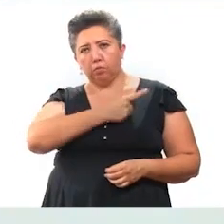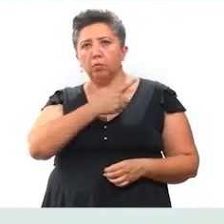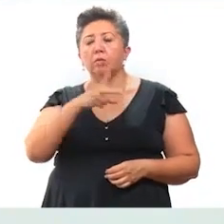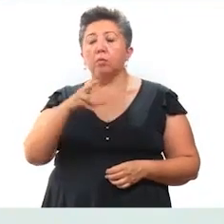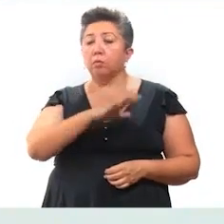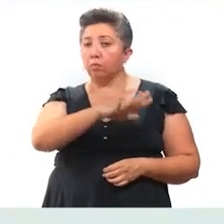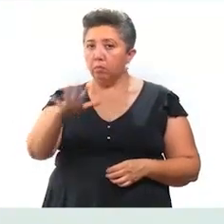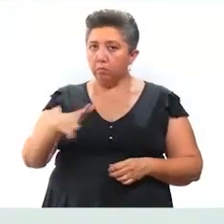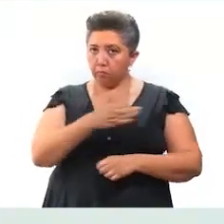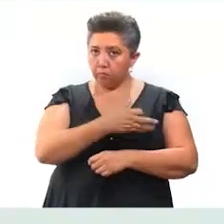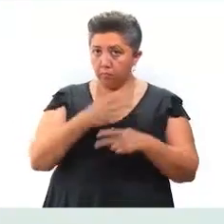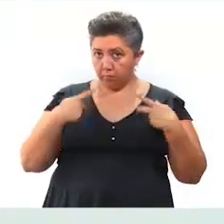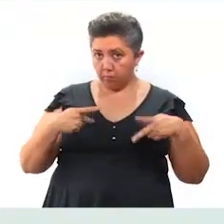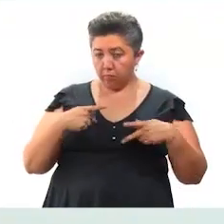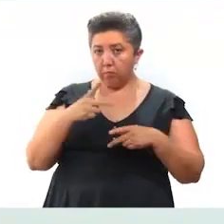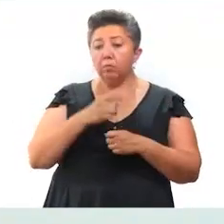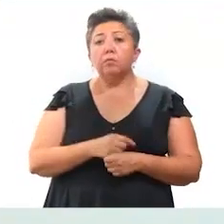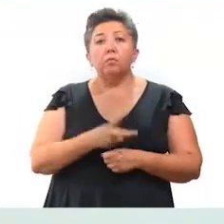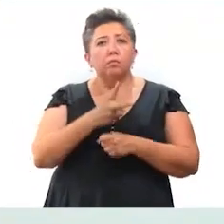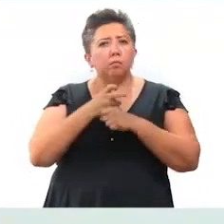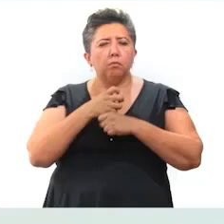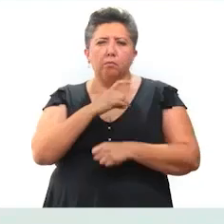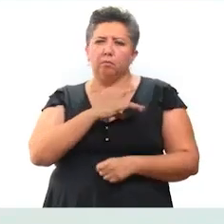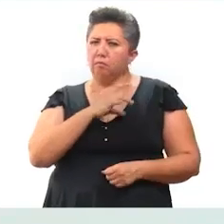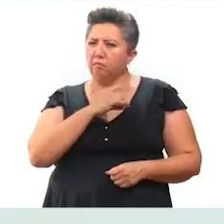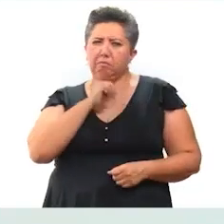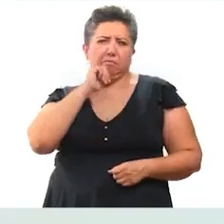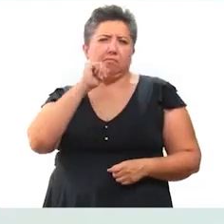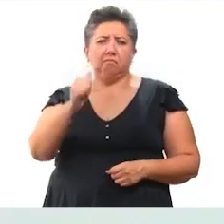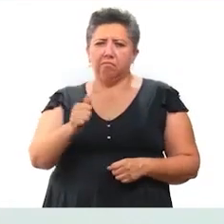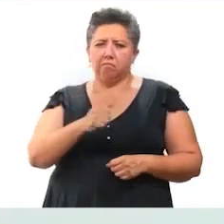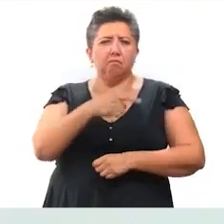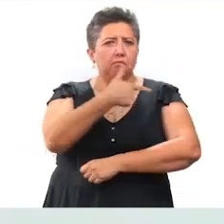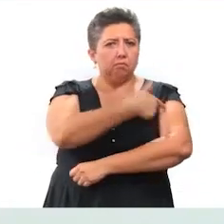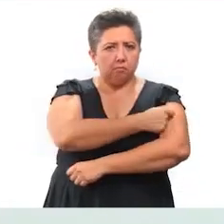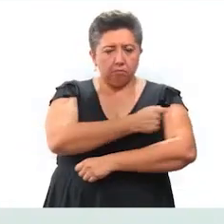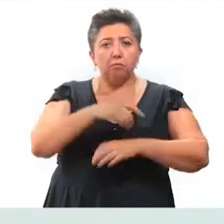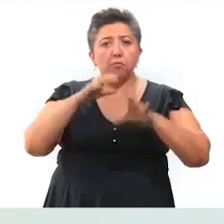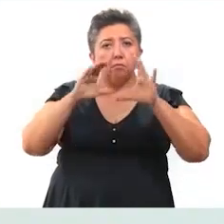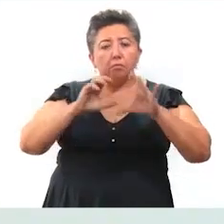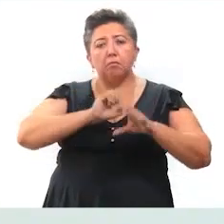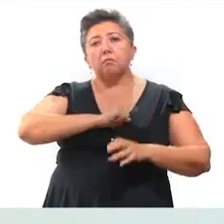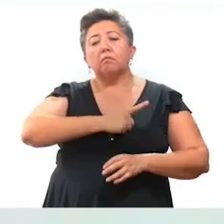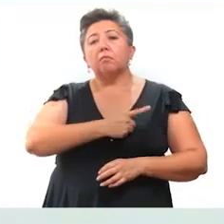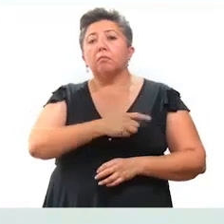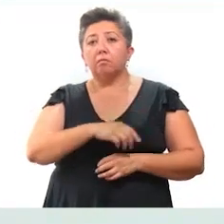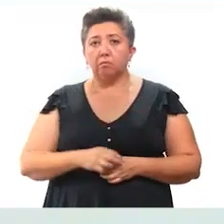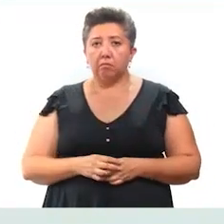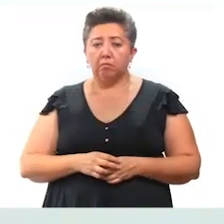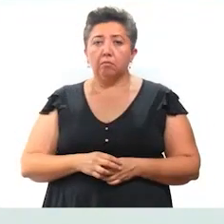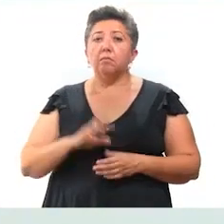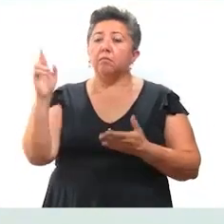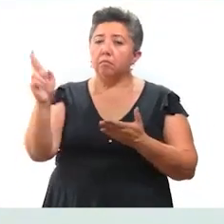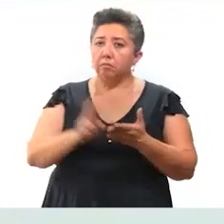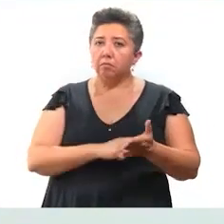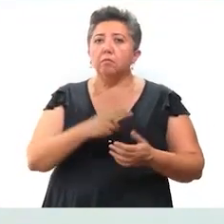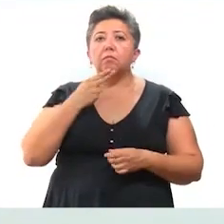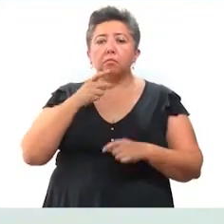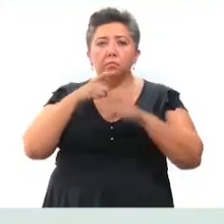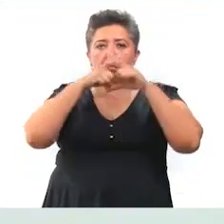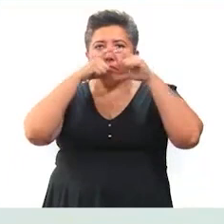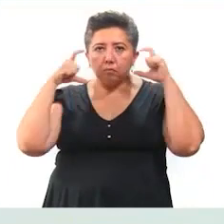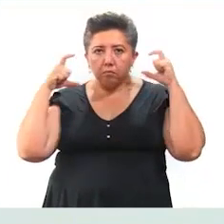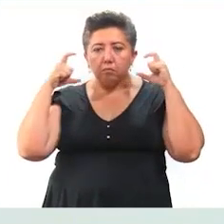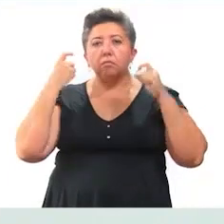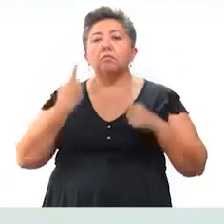demás personas. Los invitamos a vacunarse sin temor para proteger nuestra salud y la de nuestras familias. Se reitera el uso